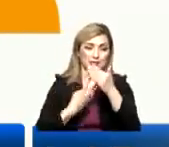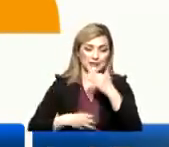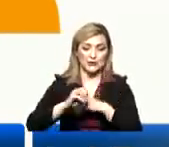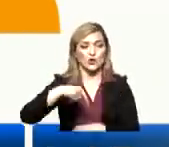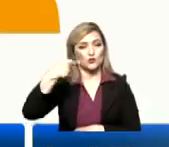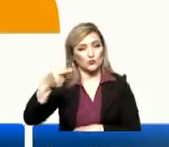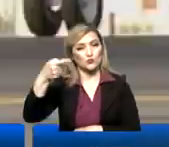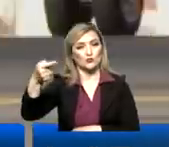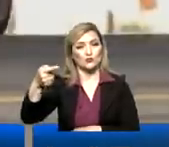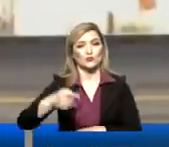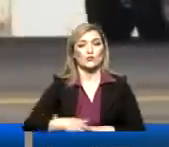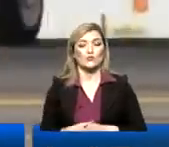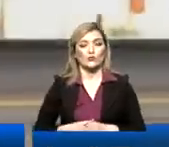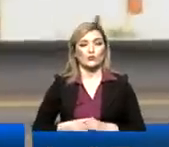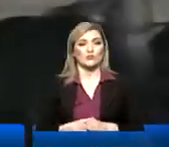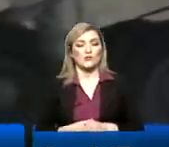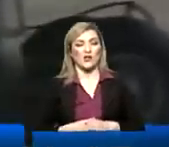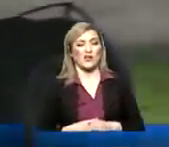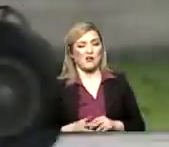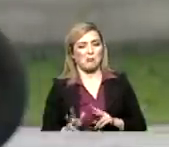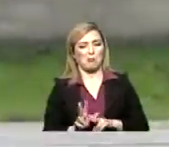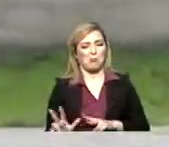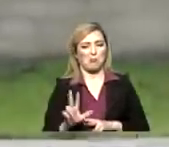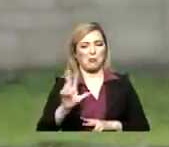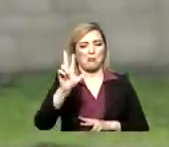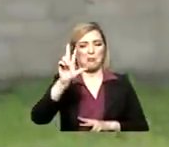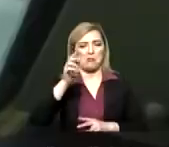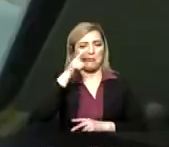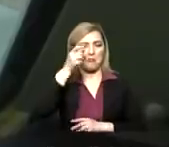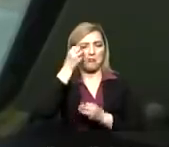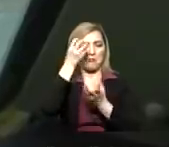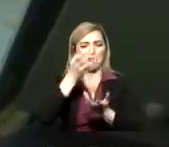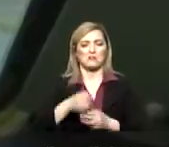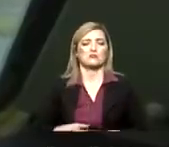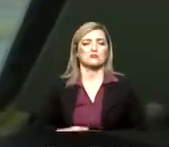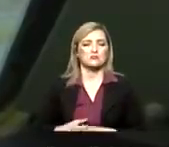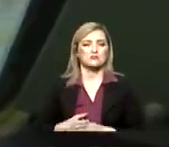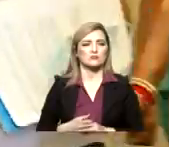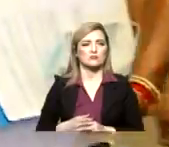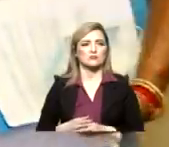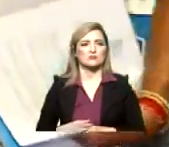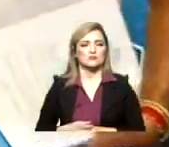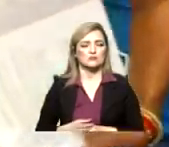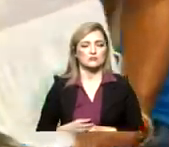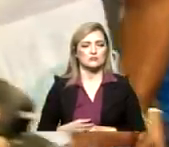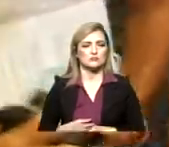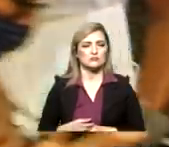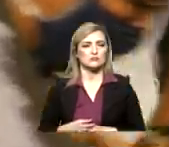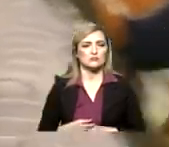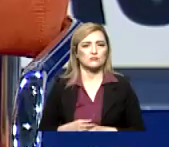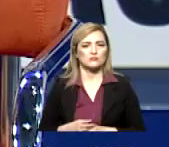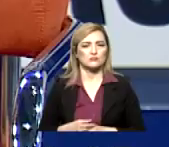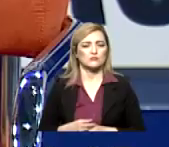hijastros, Javier B. y Andrés B., quienes ya habrían abandonado el país, de acuerdo a lo dicho por la fiscal general del estado, Diana Salazar. Luisa María Heredia, 24